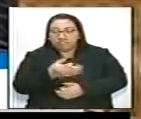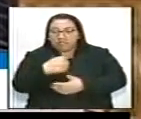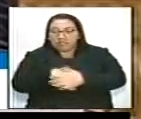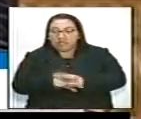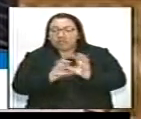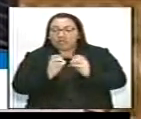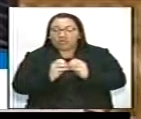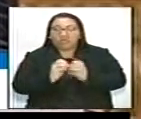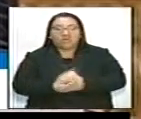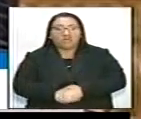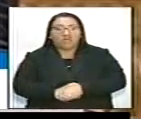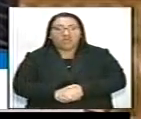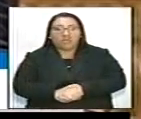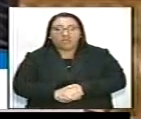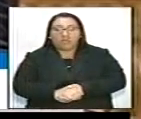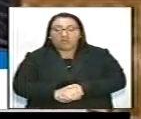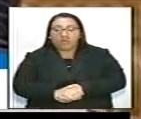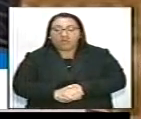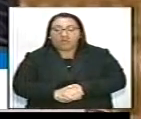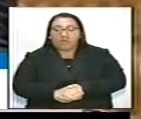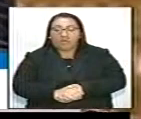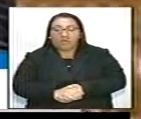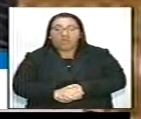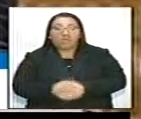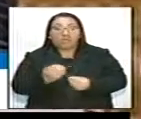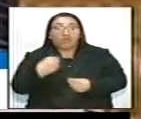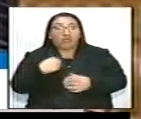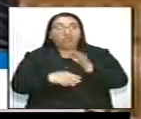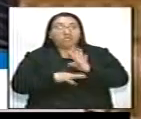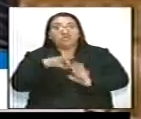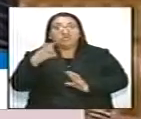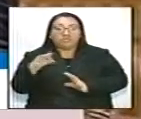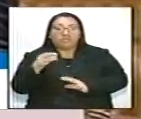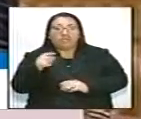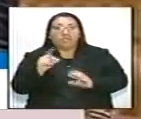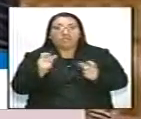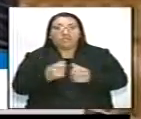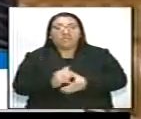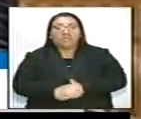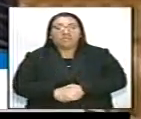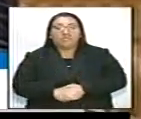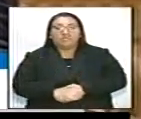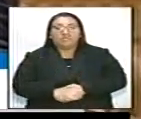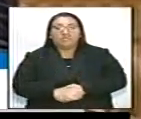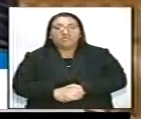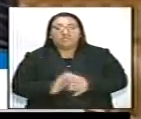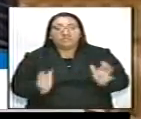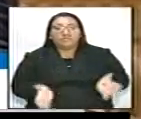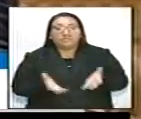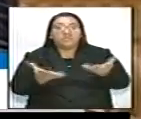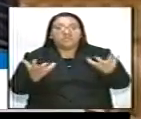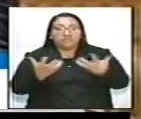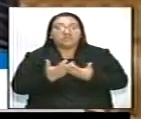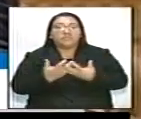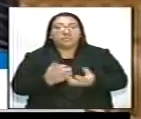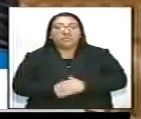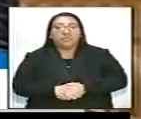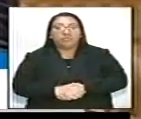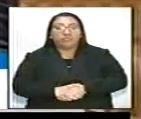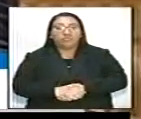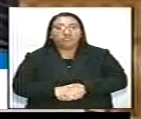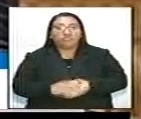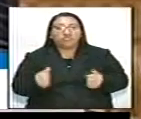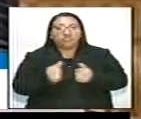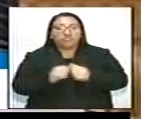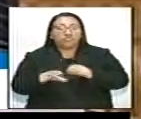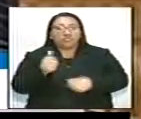los parámetros bajo los cuales hemos sido elegidos. Desde esta comisión los animo a generar consensos para hacer un